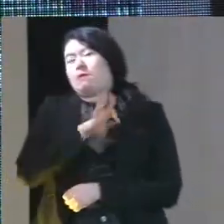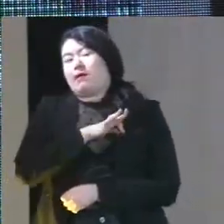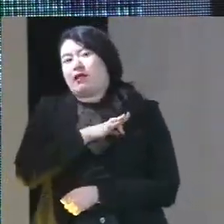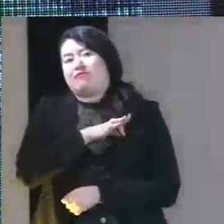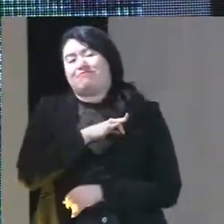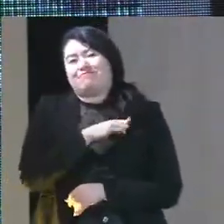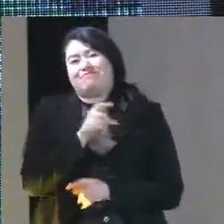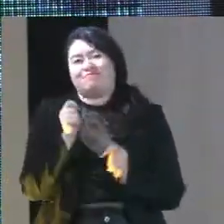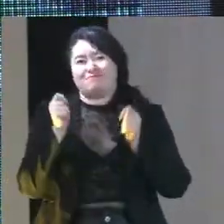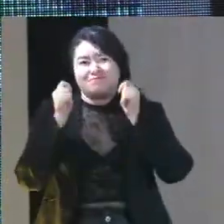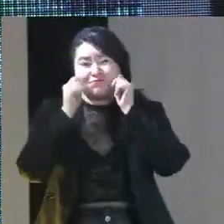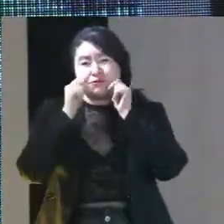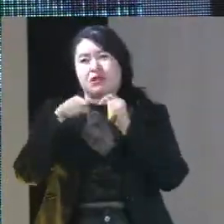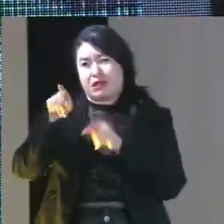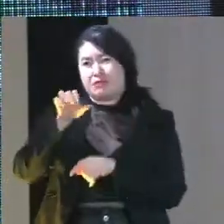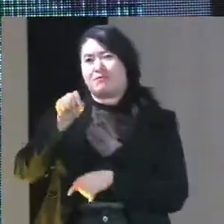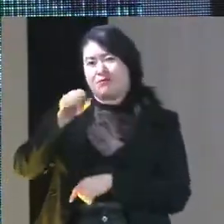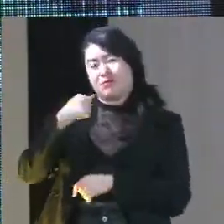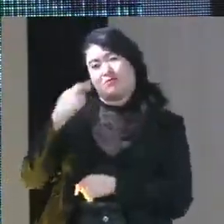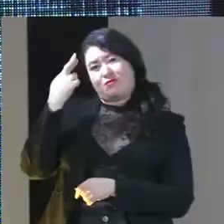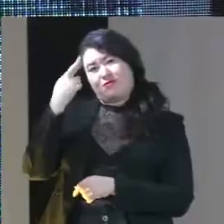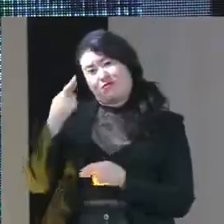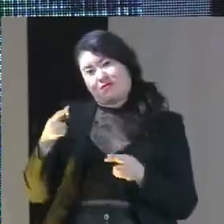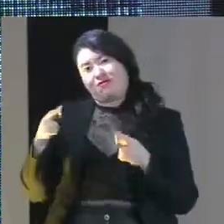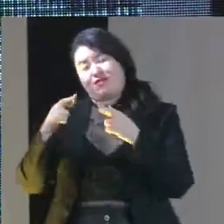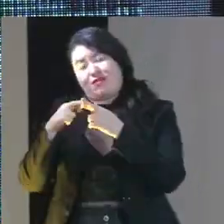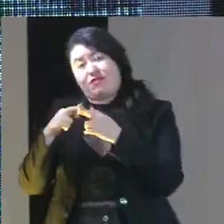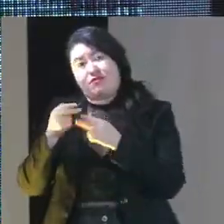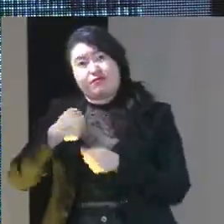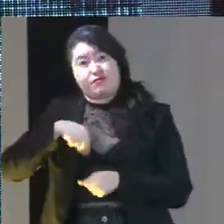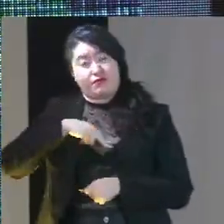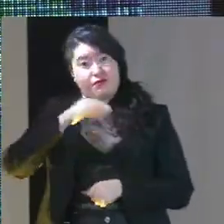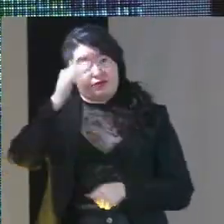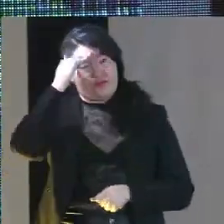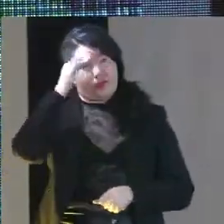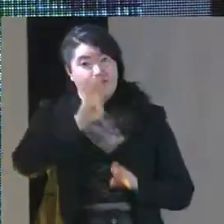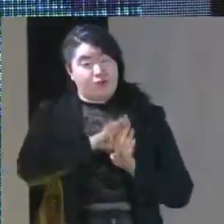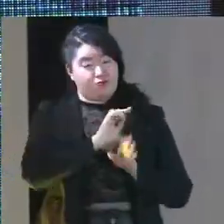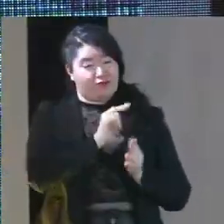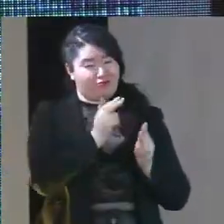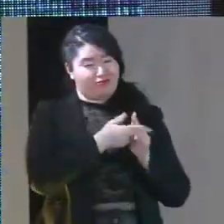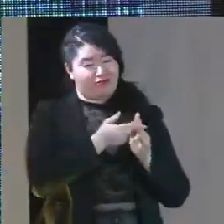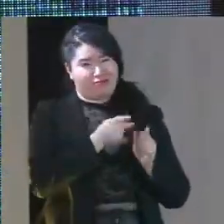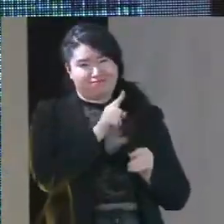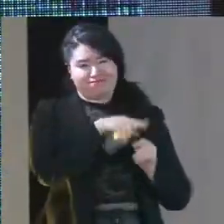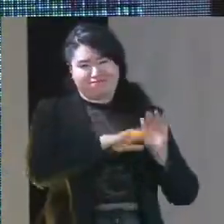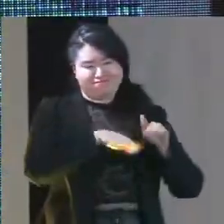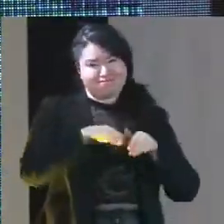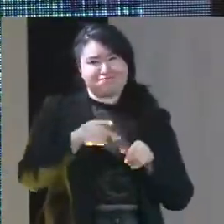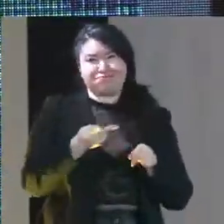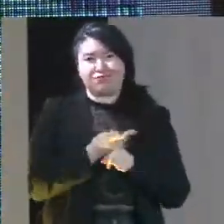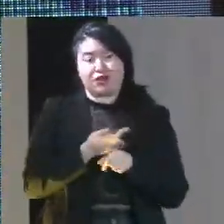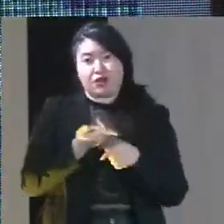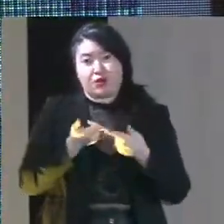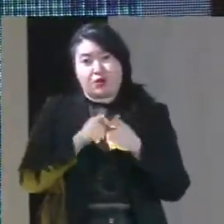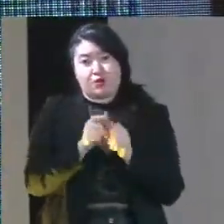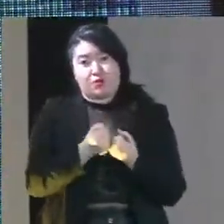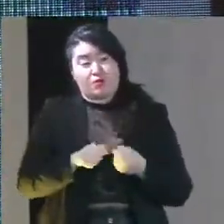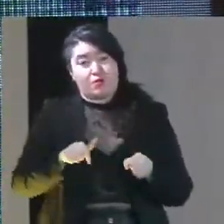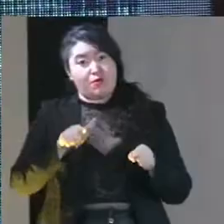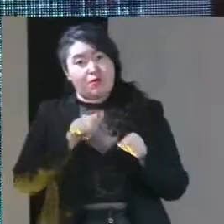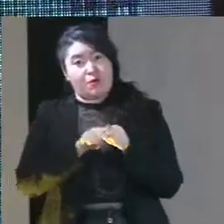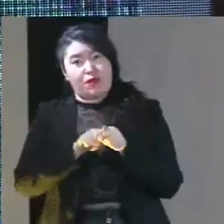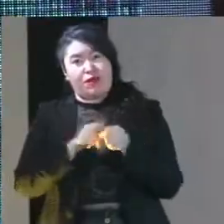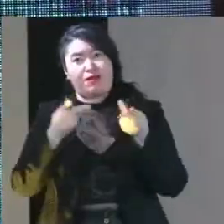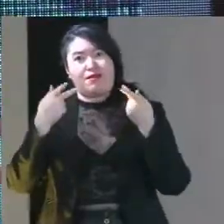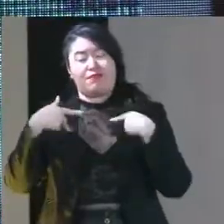fe. Si por genocidio entendemos aniquilación física premeditada de un grupo social, venir a